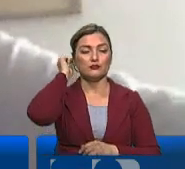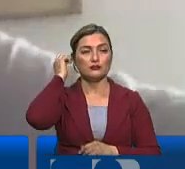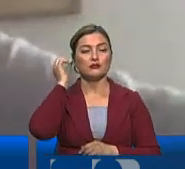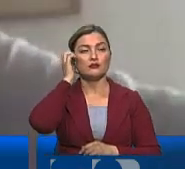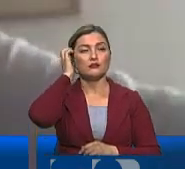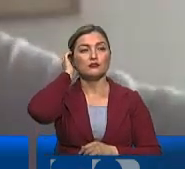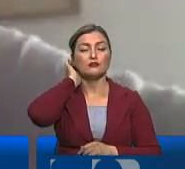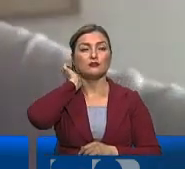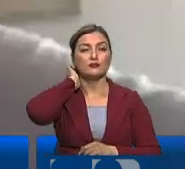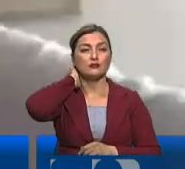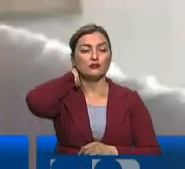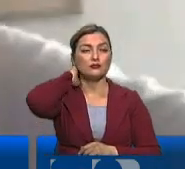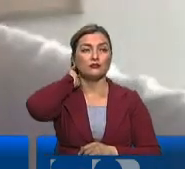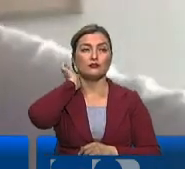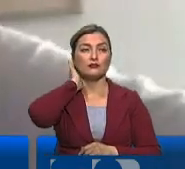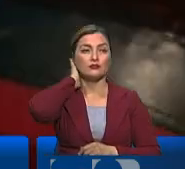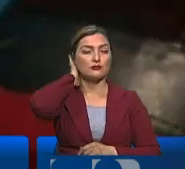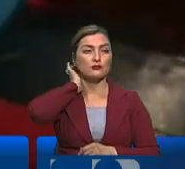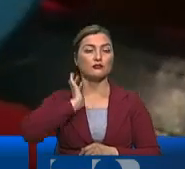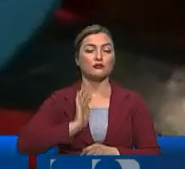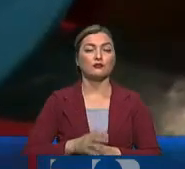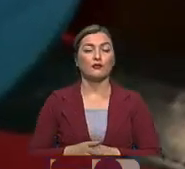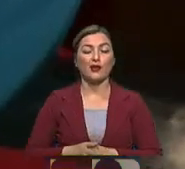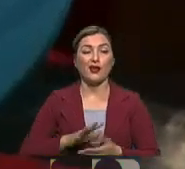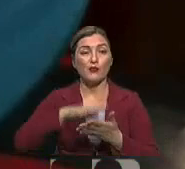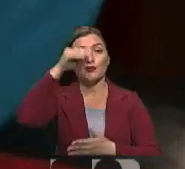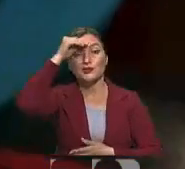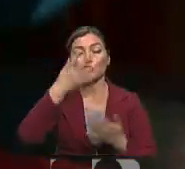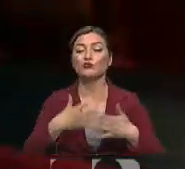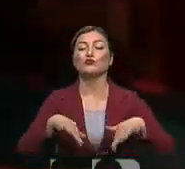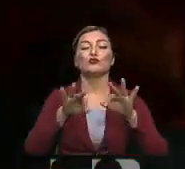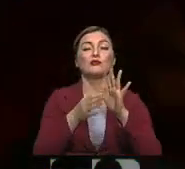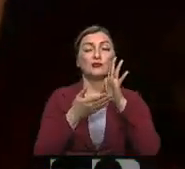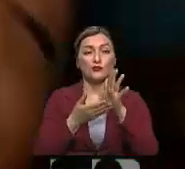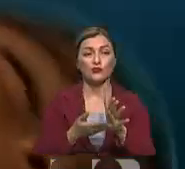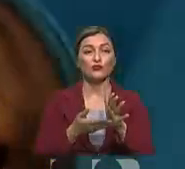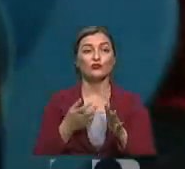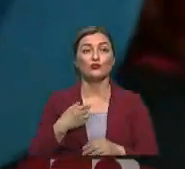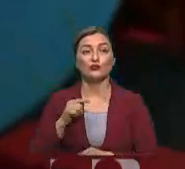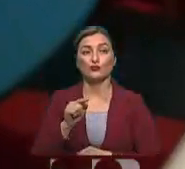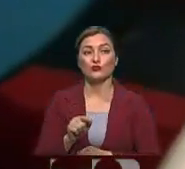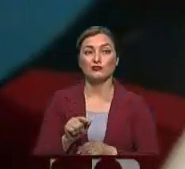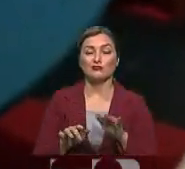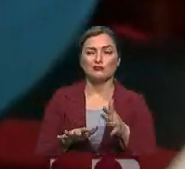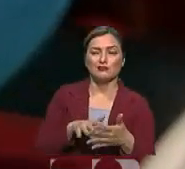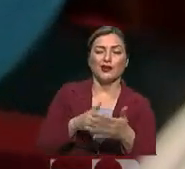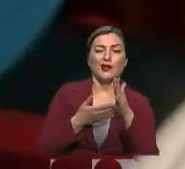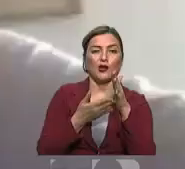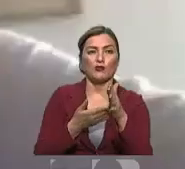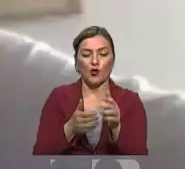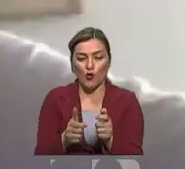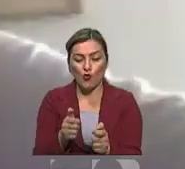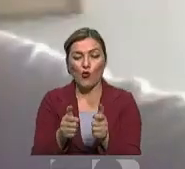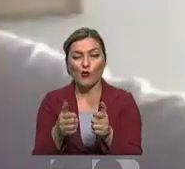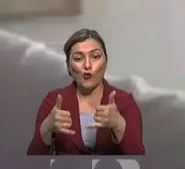currículo, pero los aprendizajes son muchos. Aprendizajes que incluso pueden venir de fuentes insospechadas como los videojuegos.